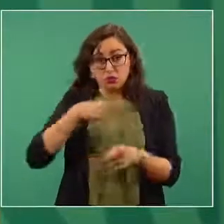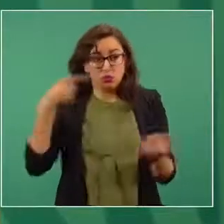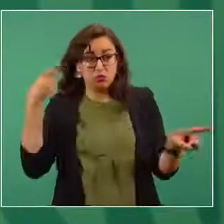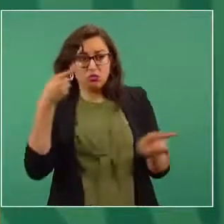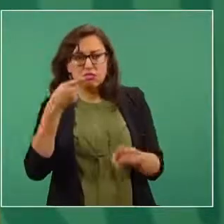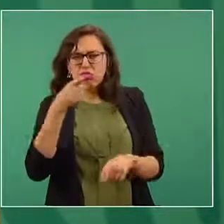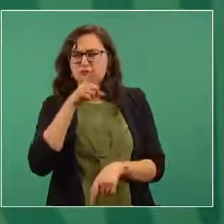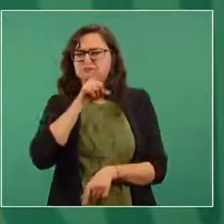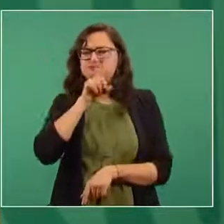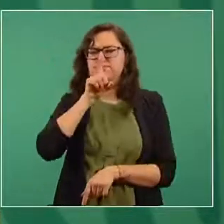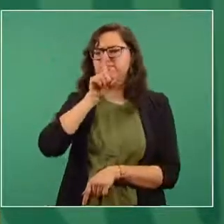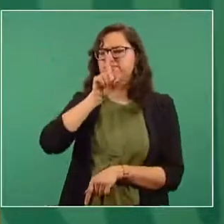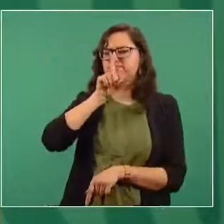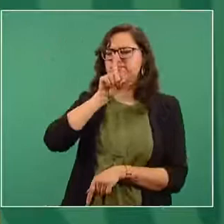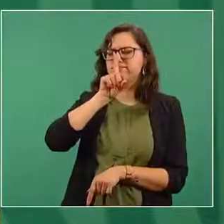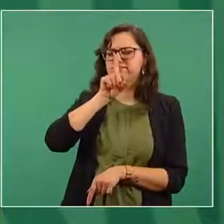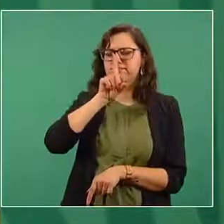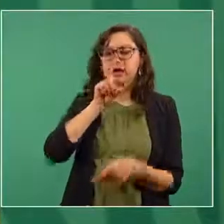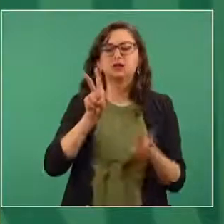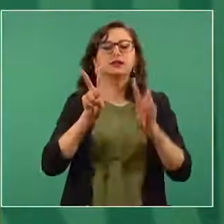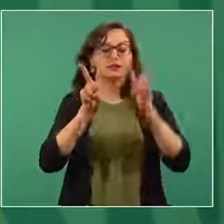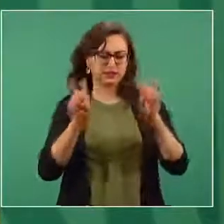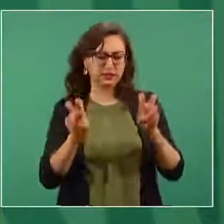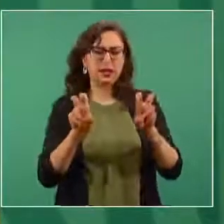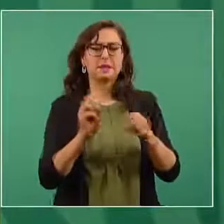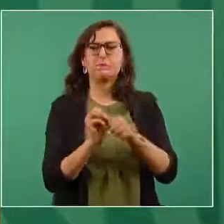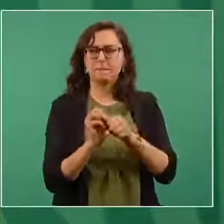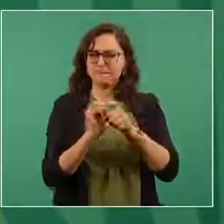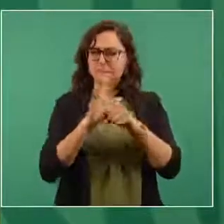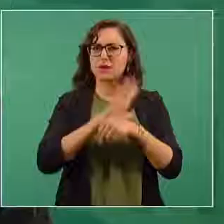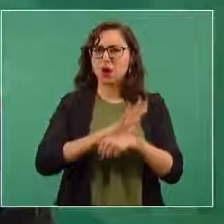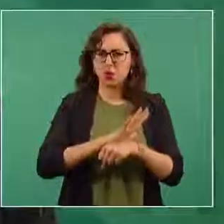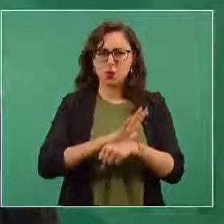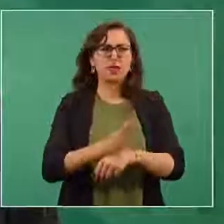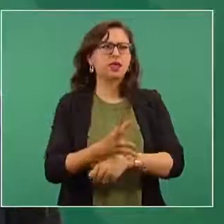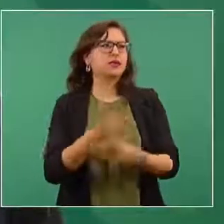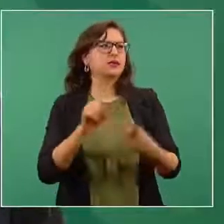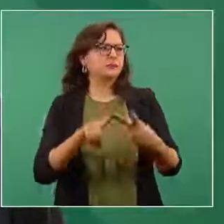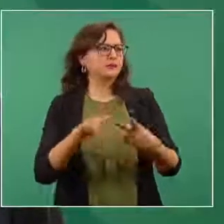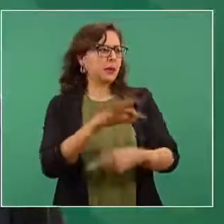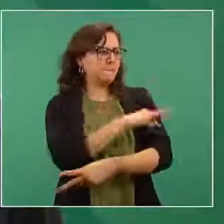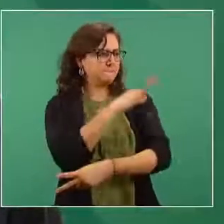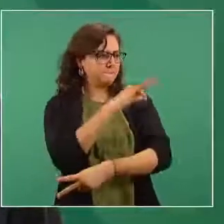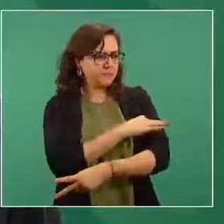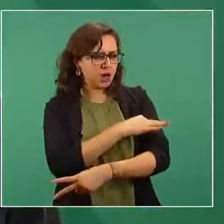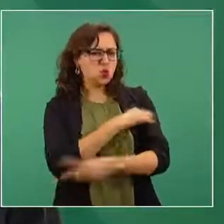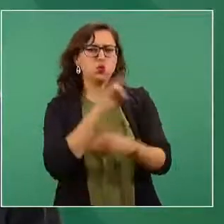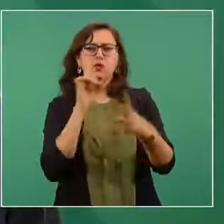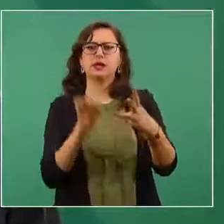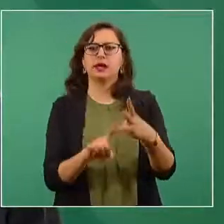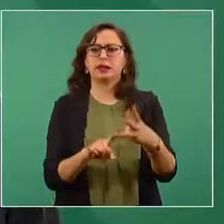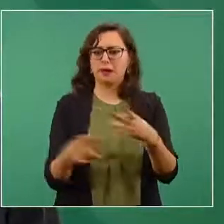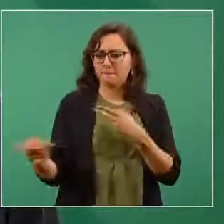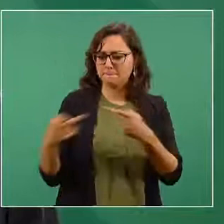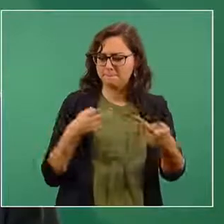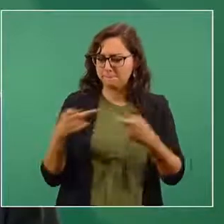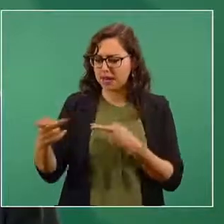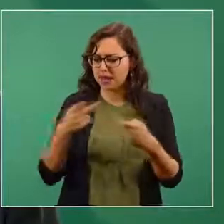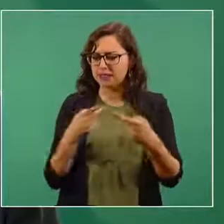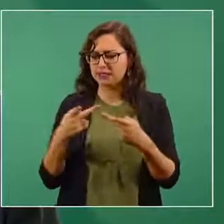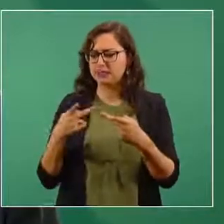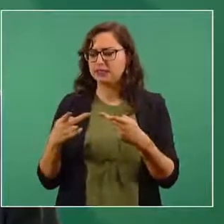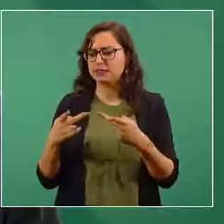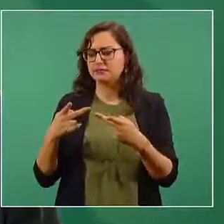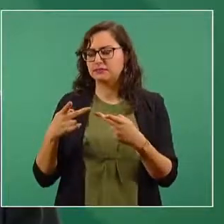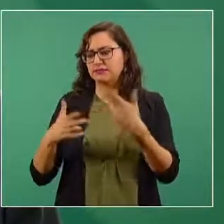de la vacuna, del plan de vacunación, tanto de Estados Unidos como de México.